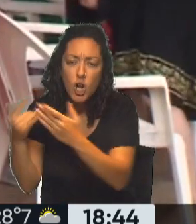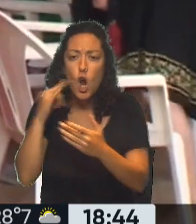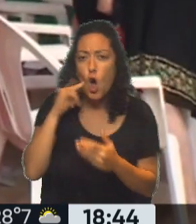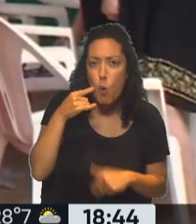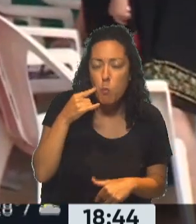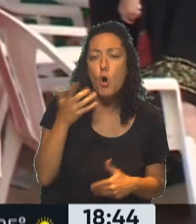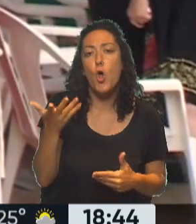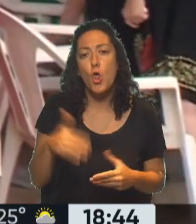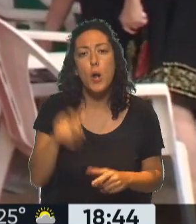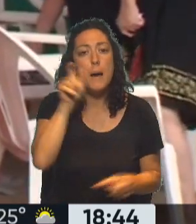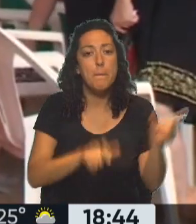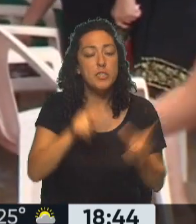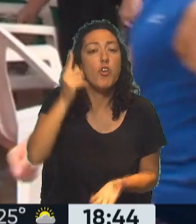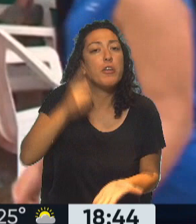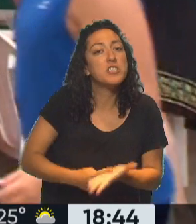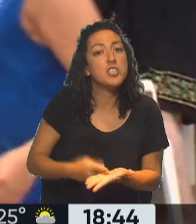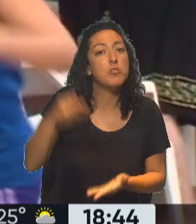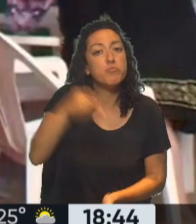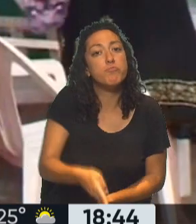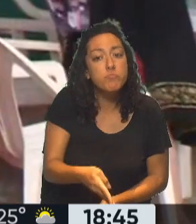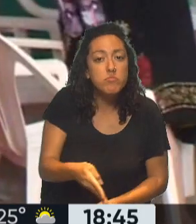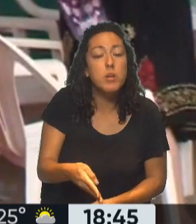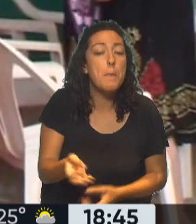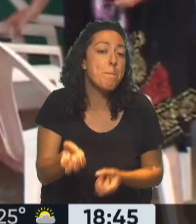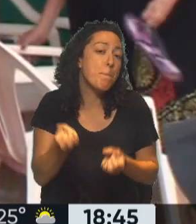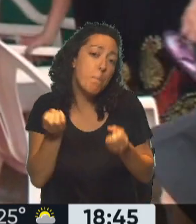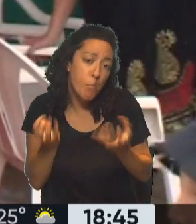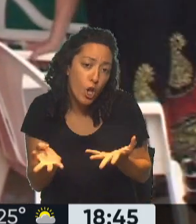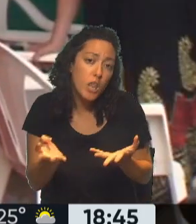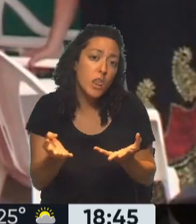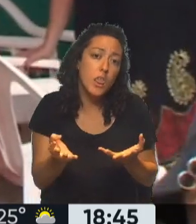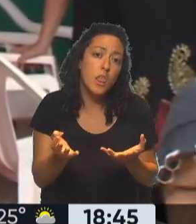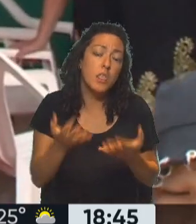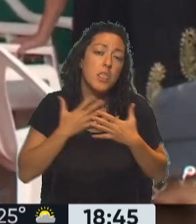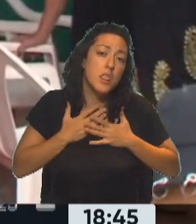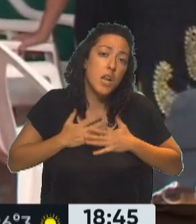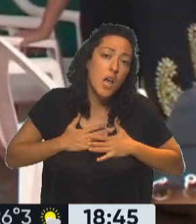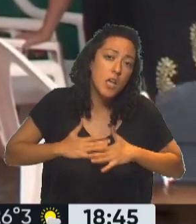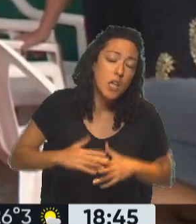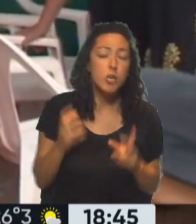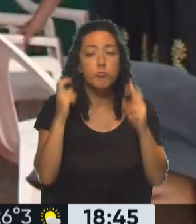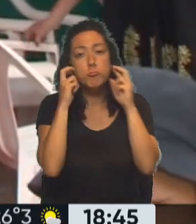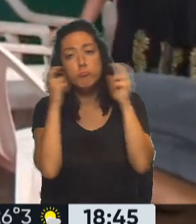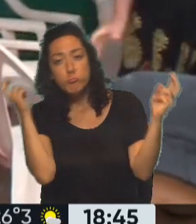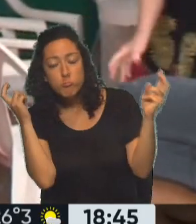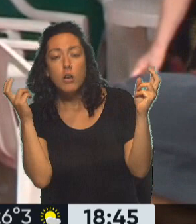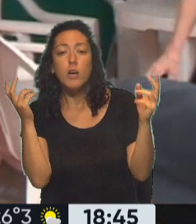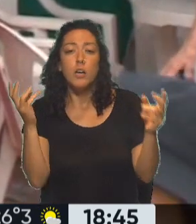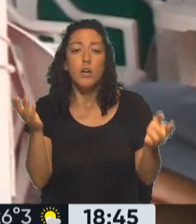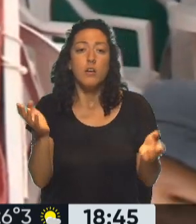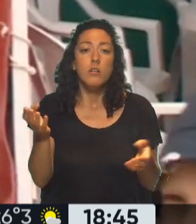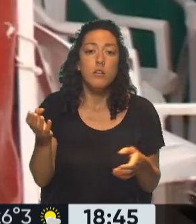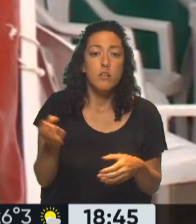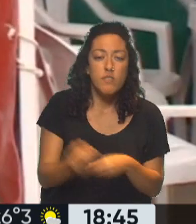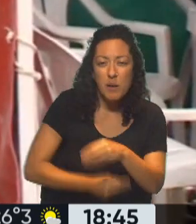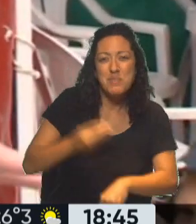y la gente que elige venir a este lugar porque está muy tranquilo, muy relajado, con una vida justamente